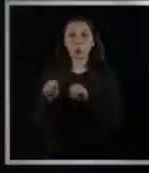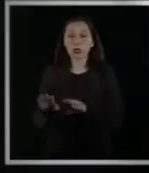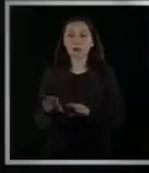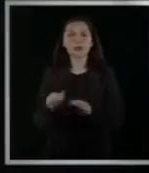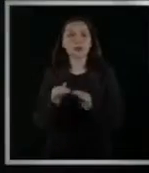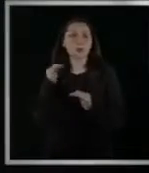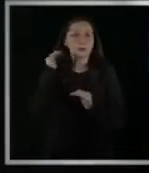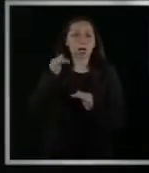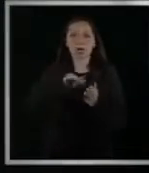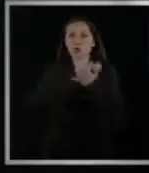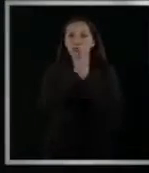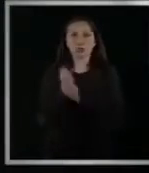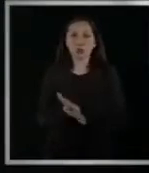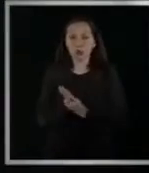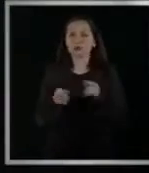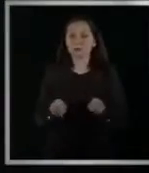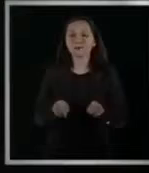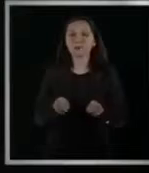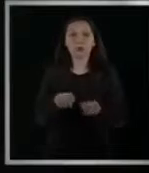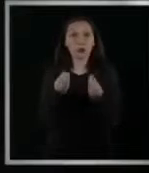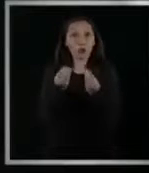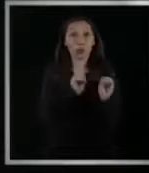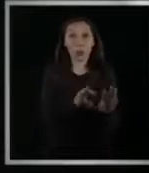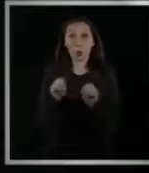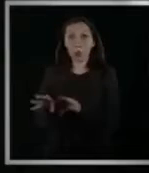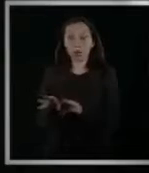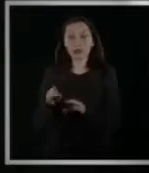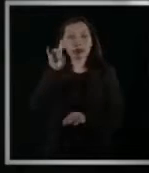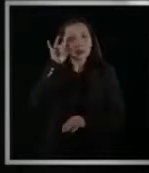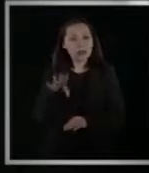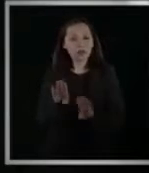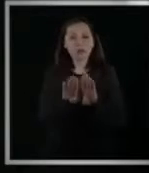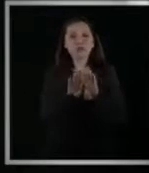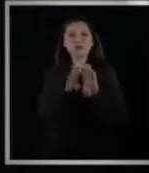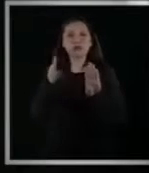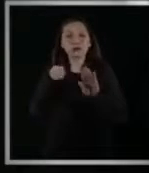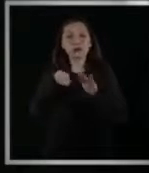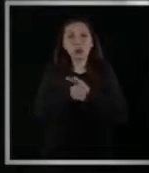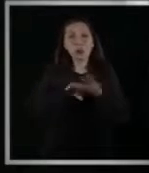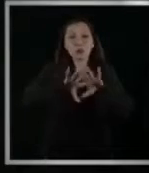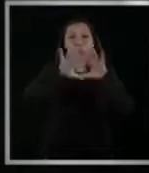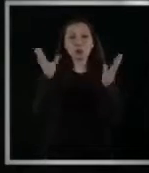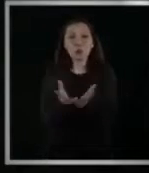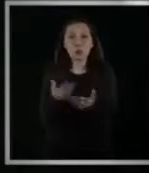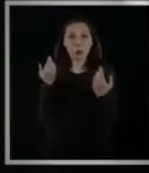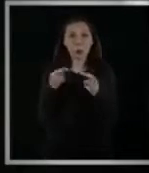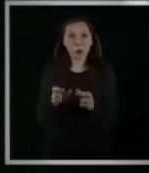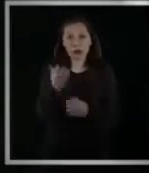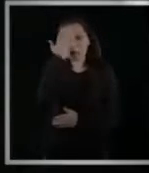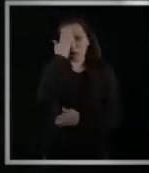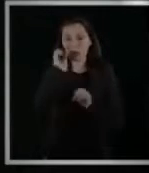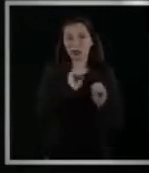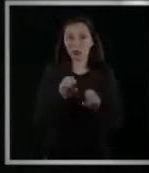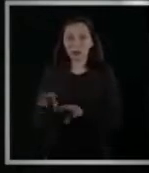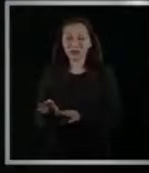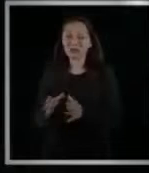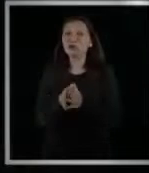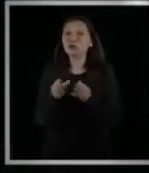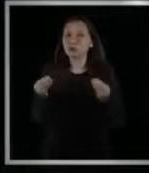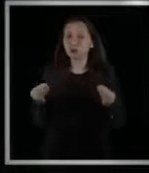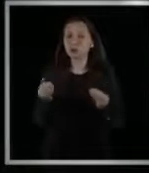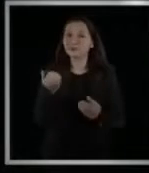La educación es la madre de todas las batallas. Todos sabemos que una buena educación abre las puertas a un mundo de oportunidades. Y una mala